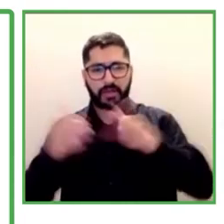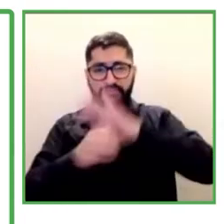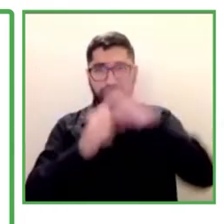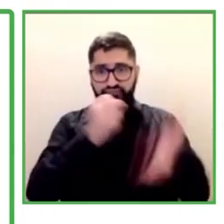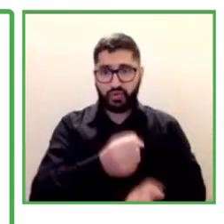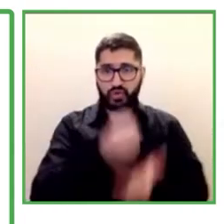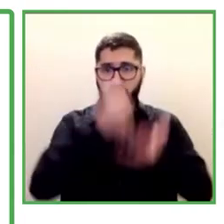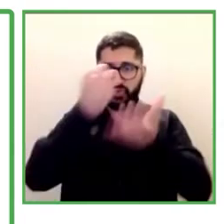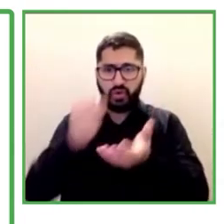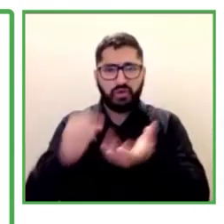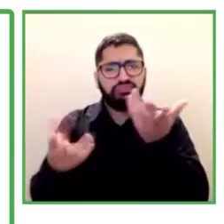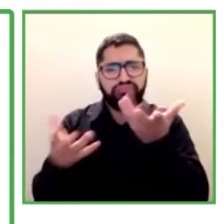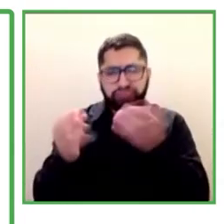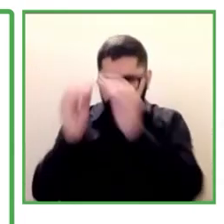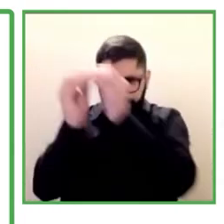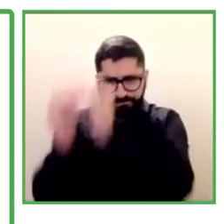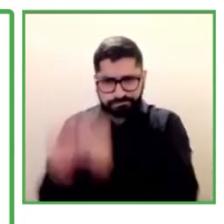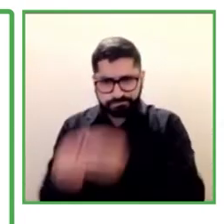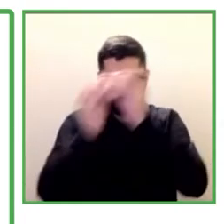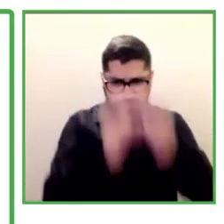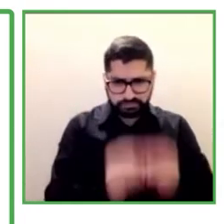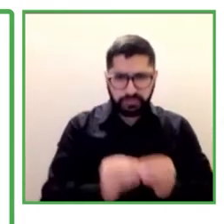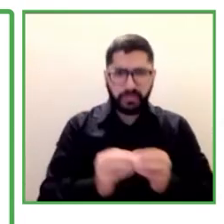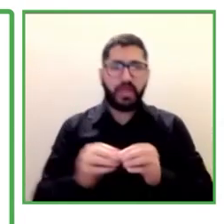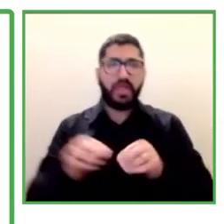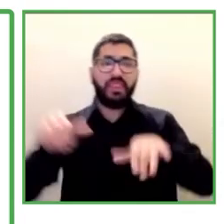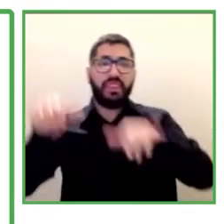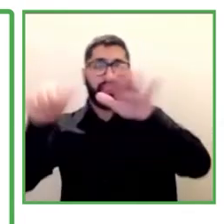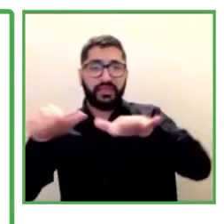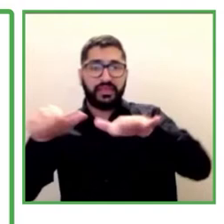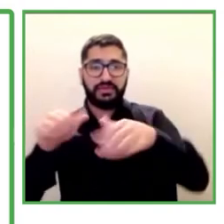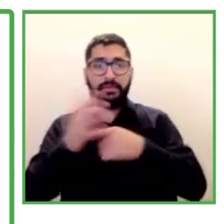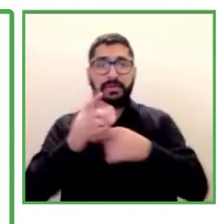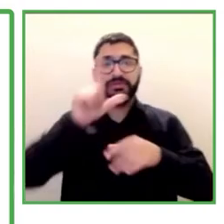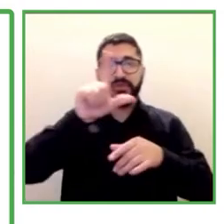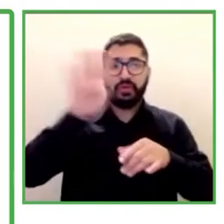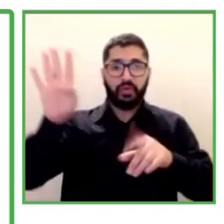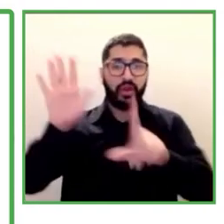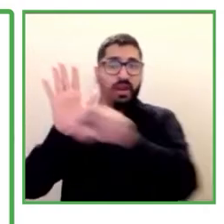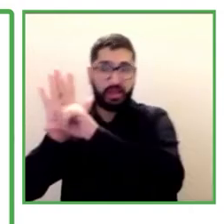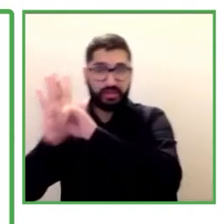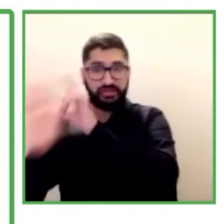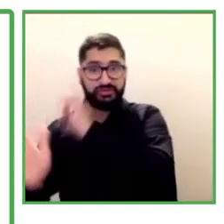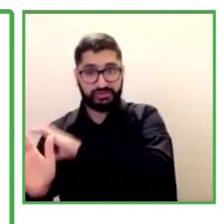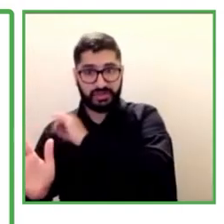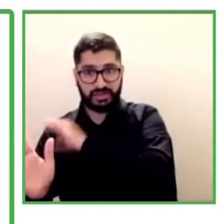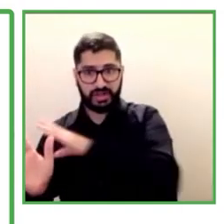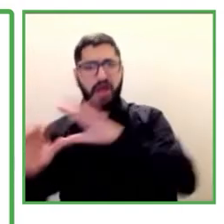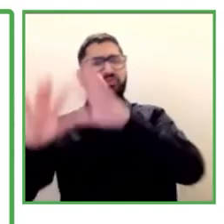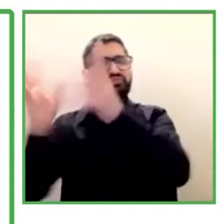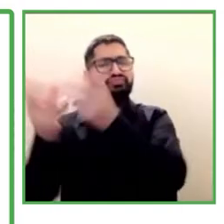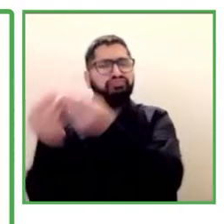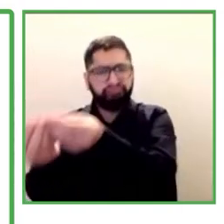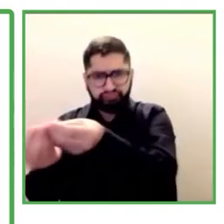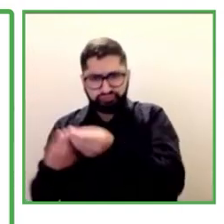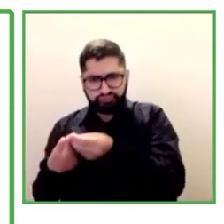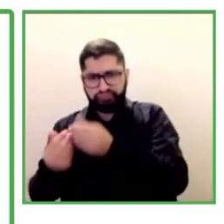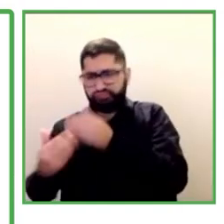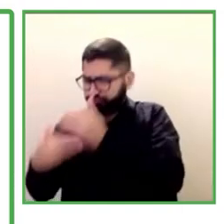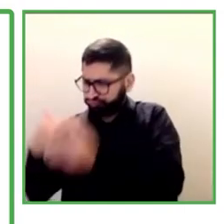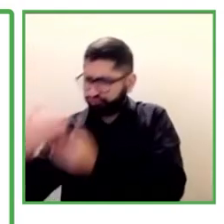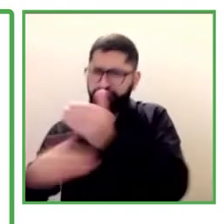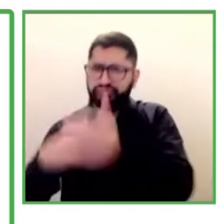ley 16.744, la sostenibilidad, yo creo, en el tiempo la va a entregar inclusive esta